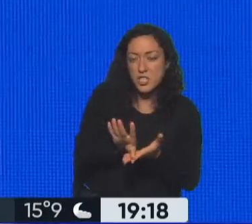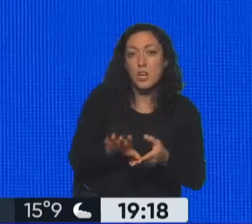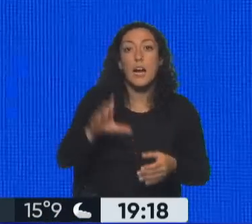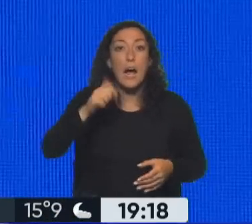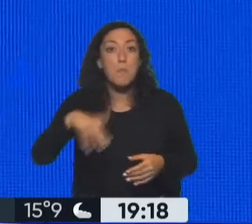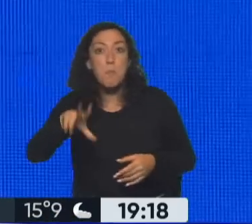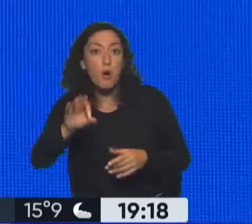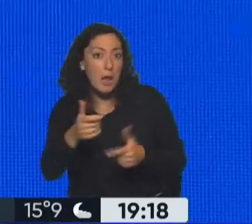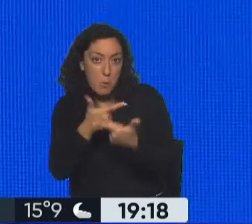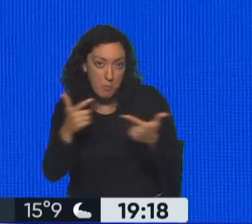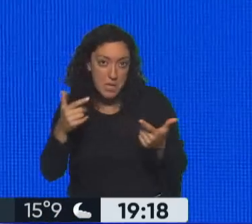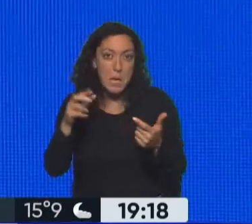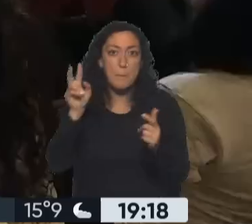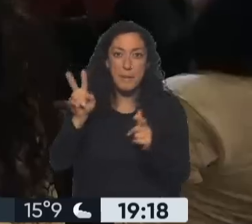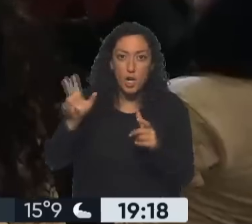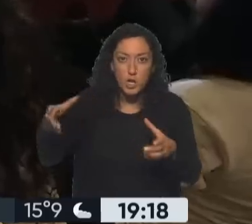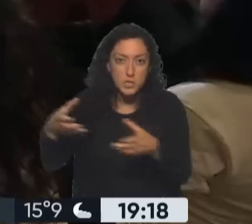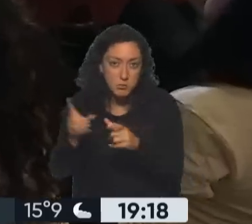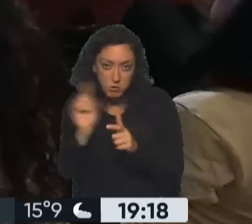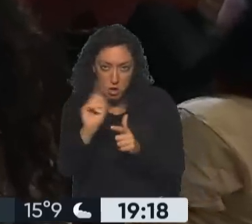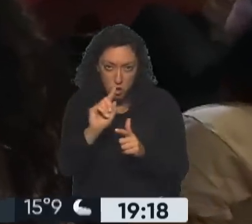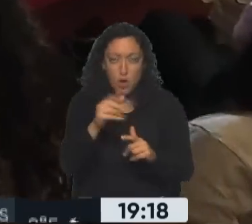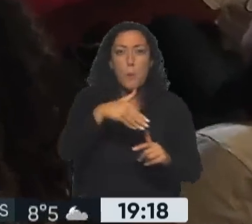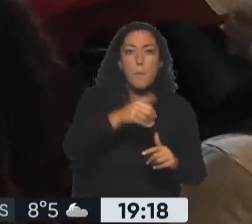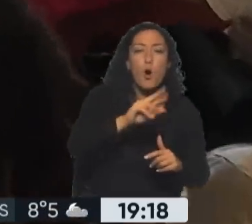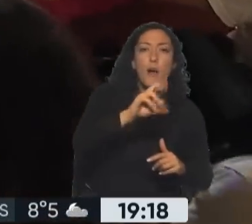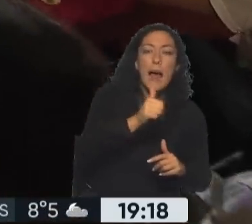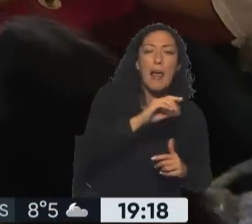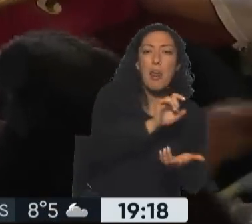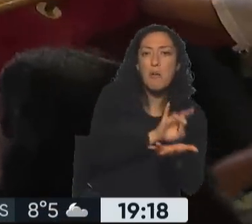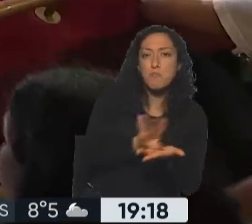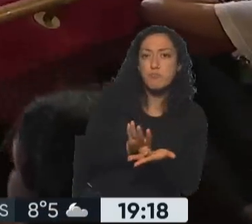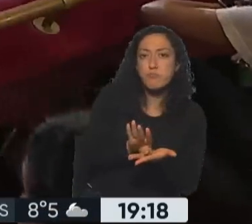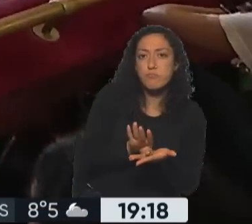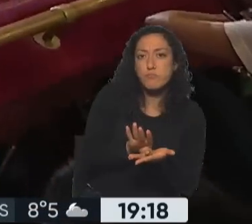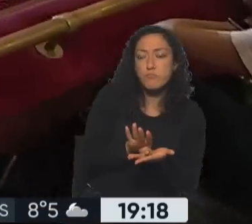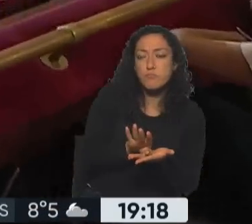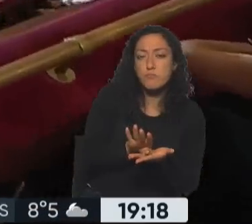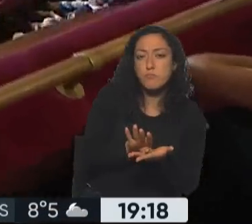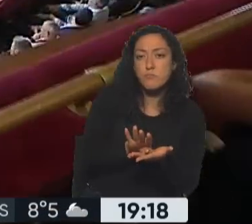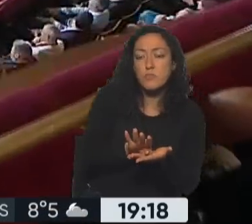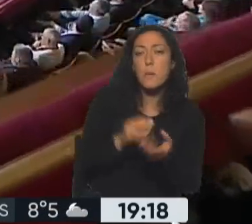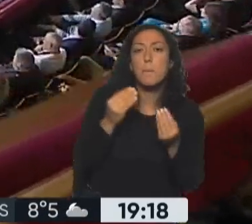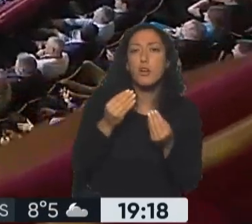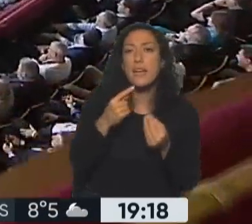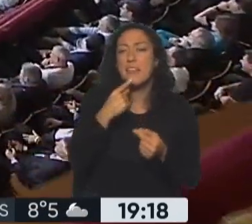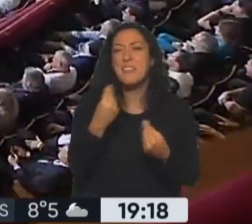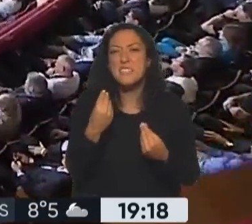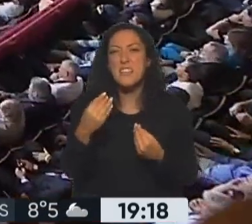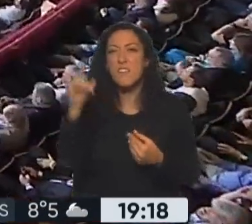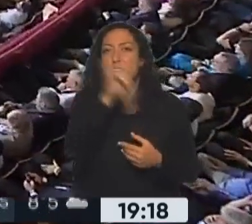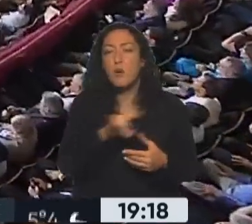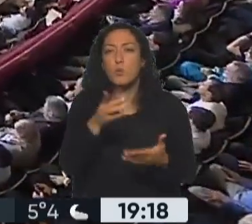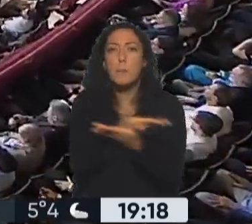existía, ni el peronismo, no, la Franja Morada, cuando propuso arancelar las